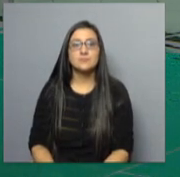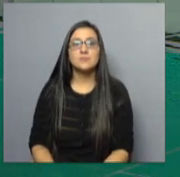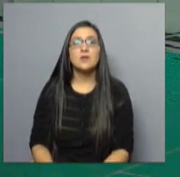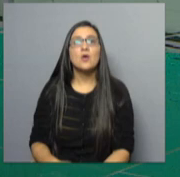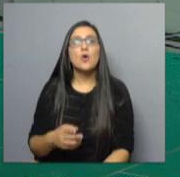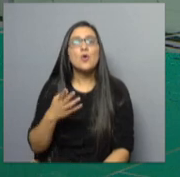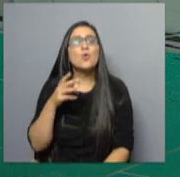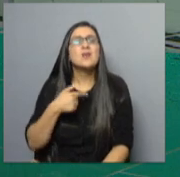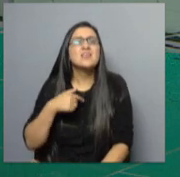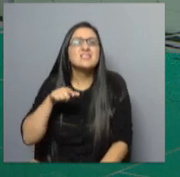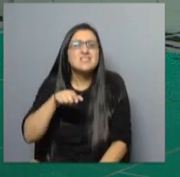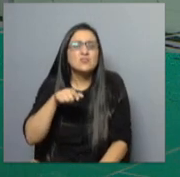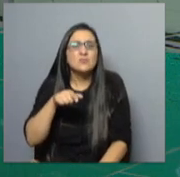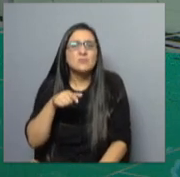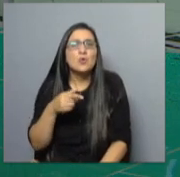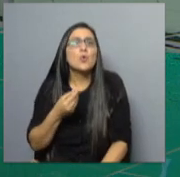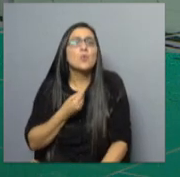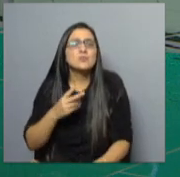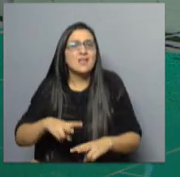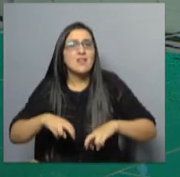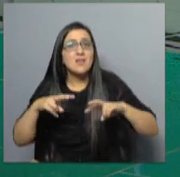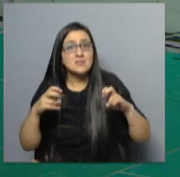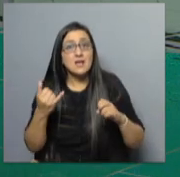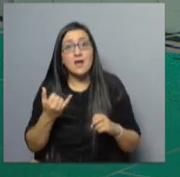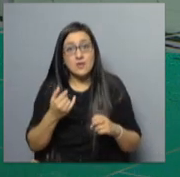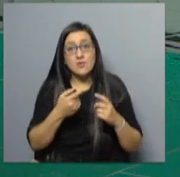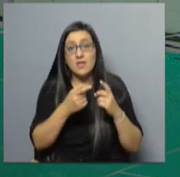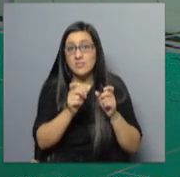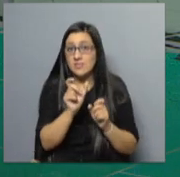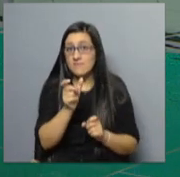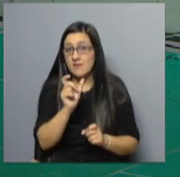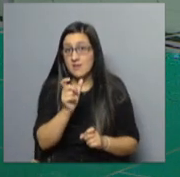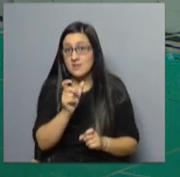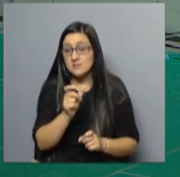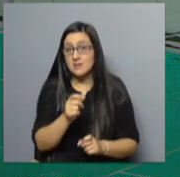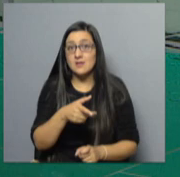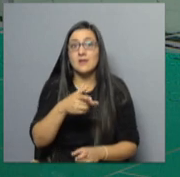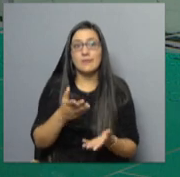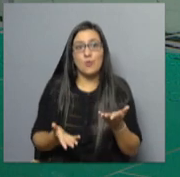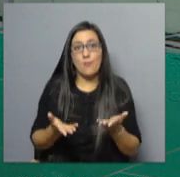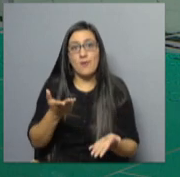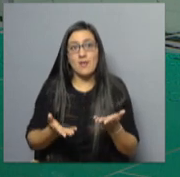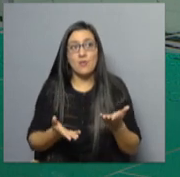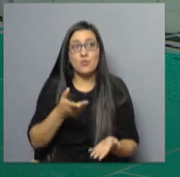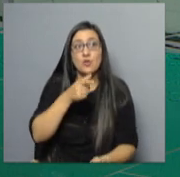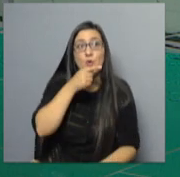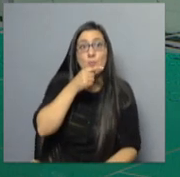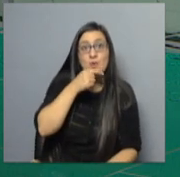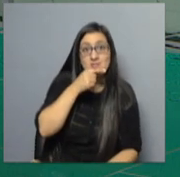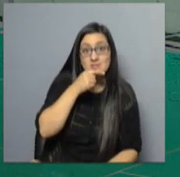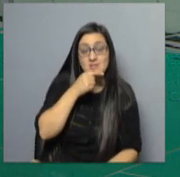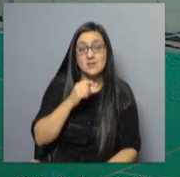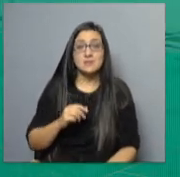observas este fenómeno hay una diferencia obviamente clara en los policías es decir si esta urgente